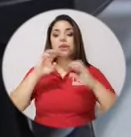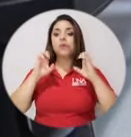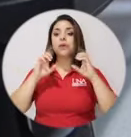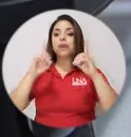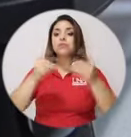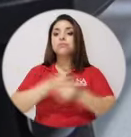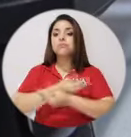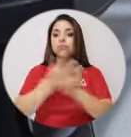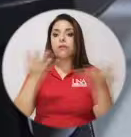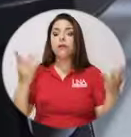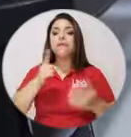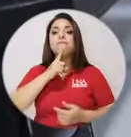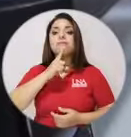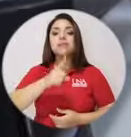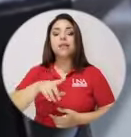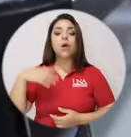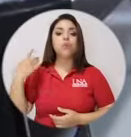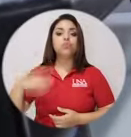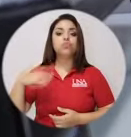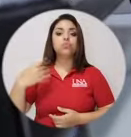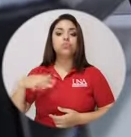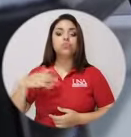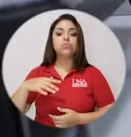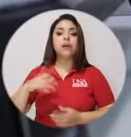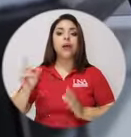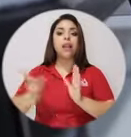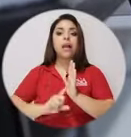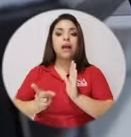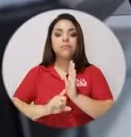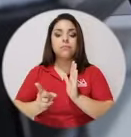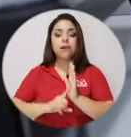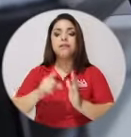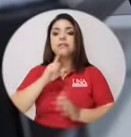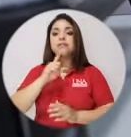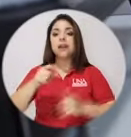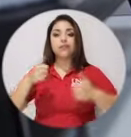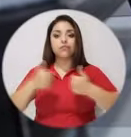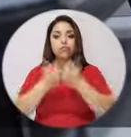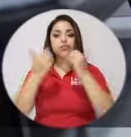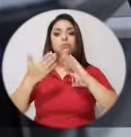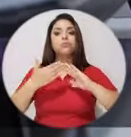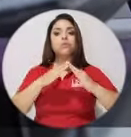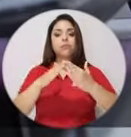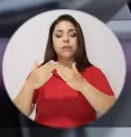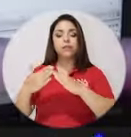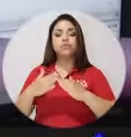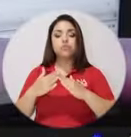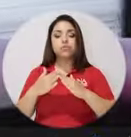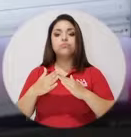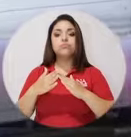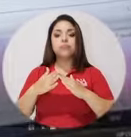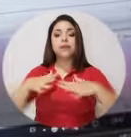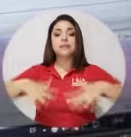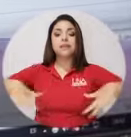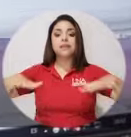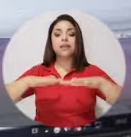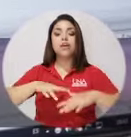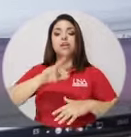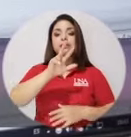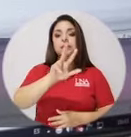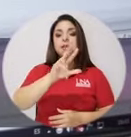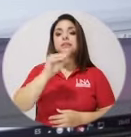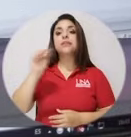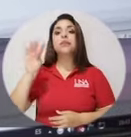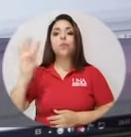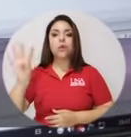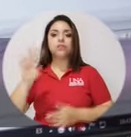realmente alarmantes y nos dicen cómo un grueso importante de la población está en lo que ellos llaman el escenario 3 y 4. Es decir, personas que pueden